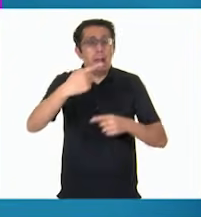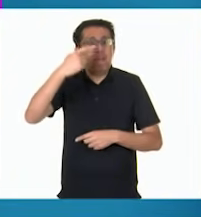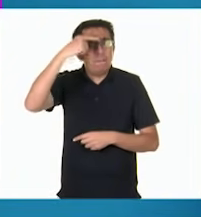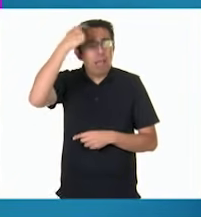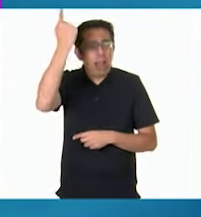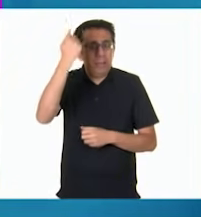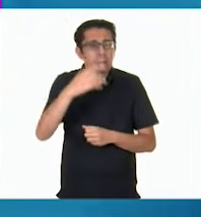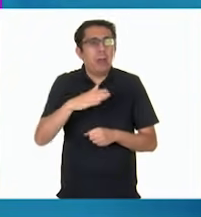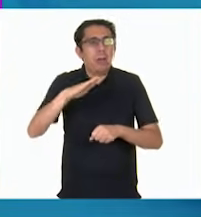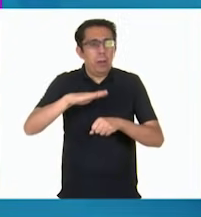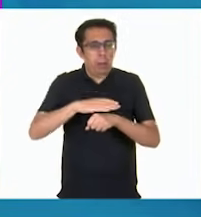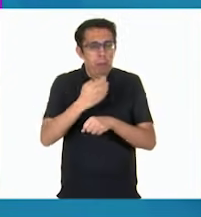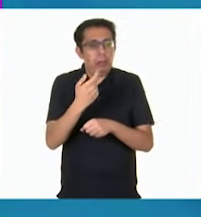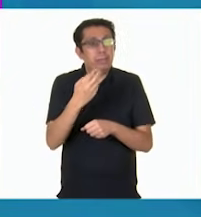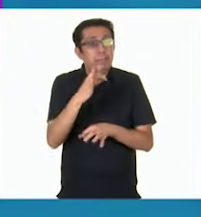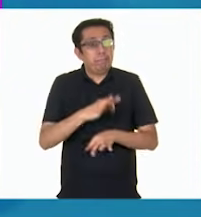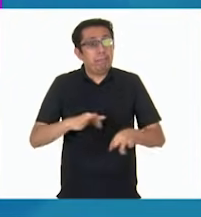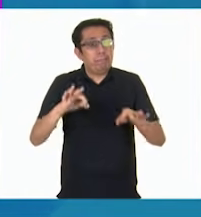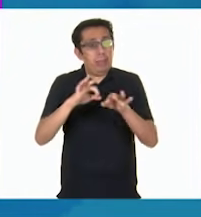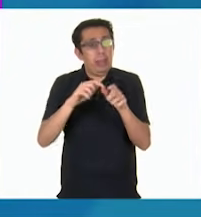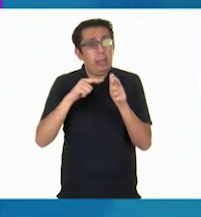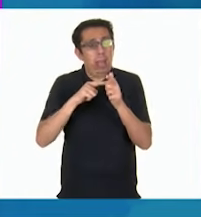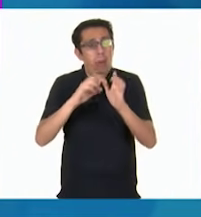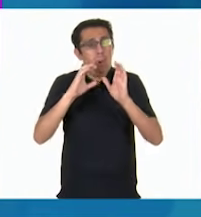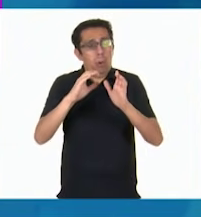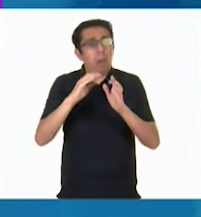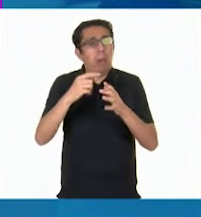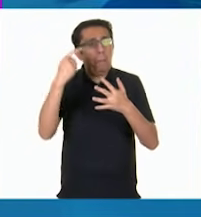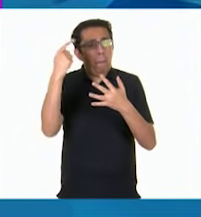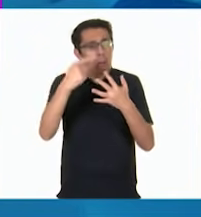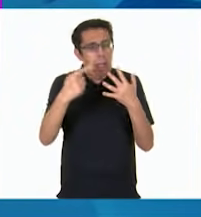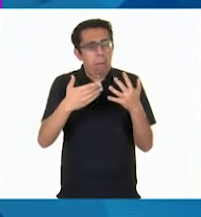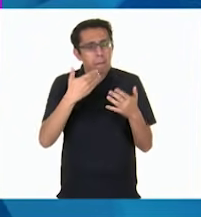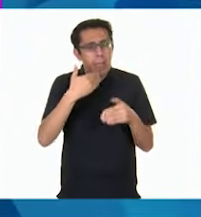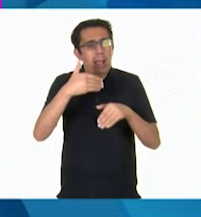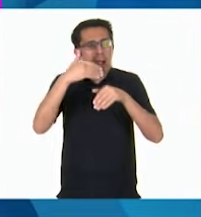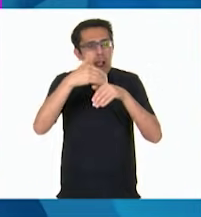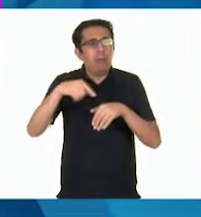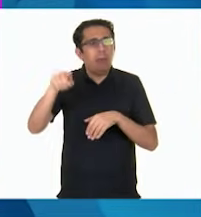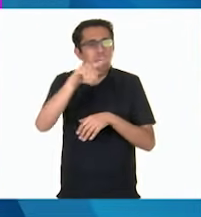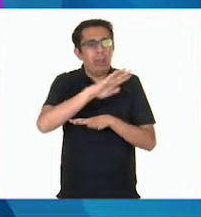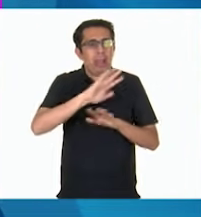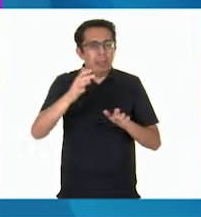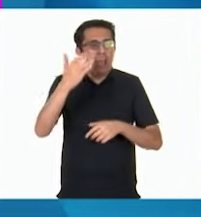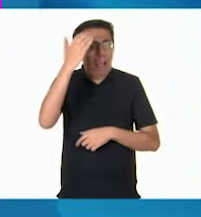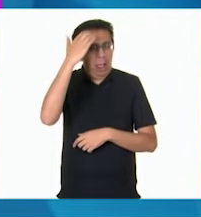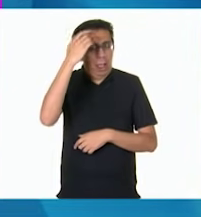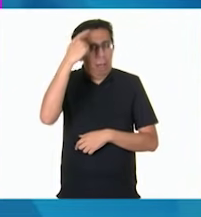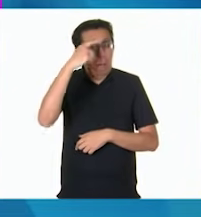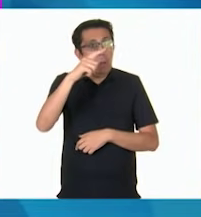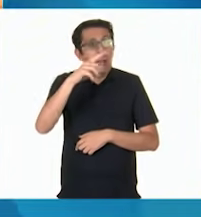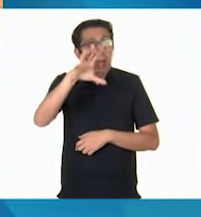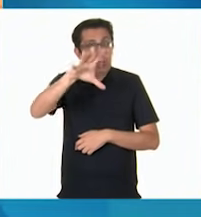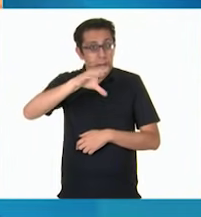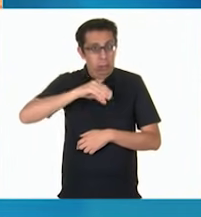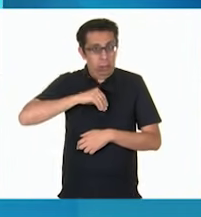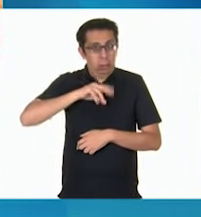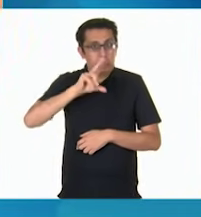personas. Por eso hay que continuar cuidándonos siguiendo las buenas prácticas que ya todos conocemos para evitar contagiarnos.